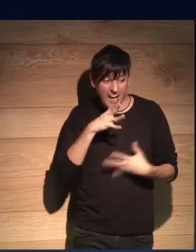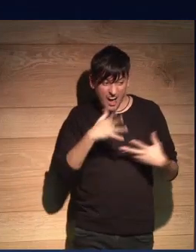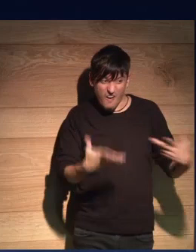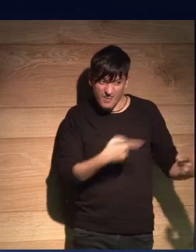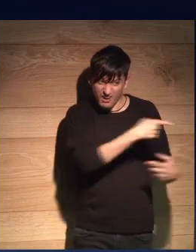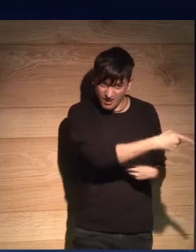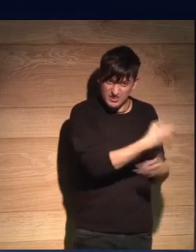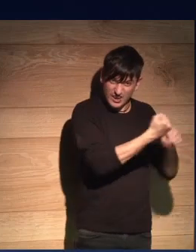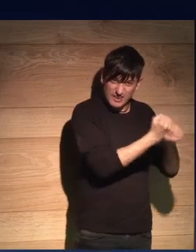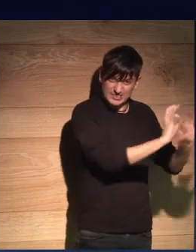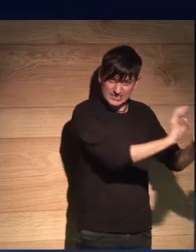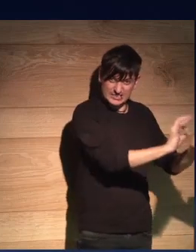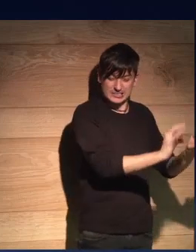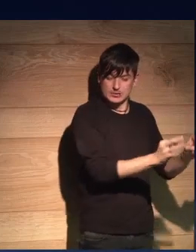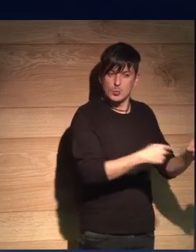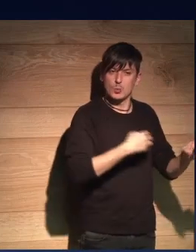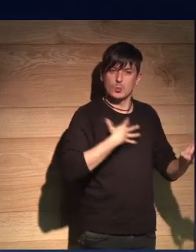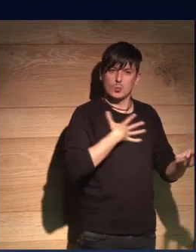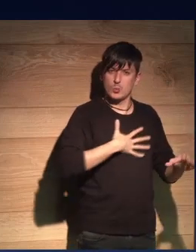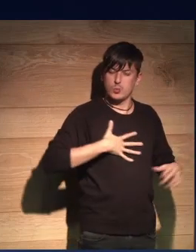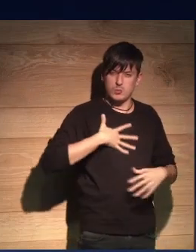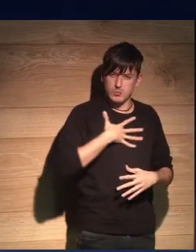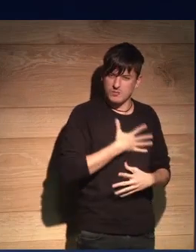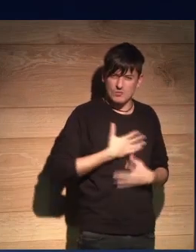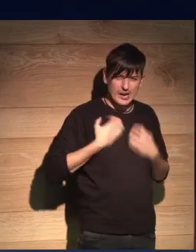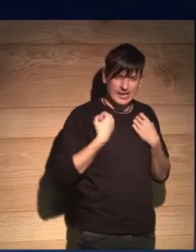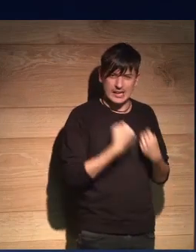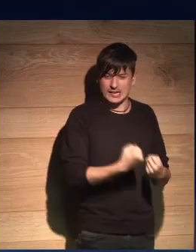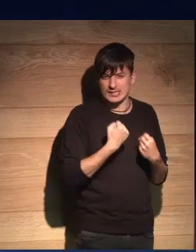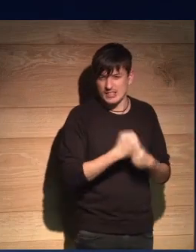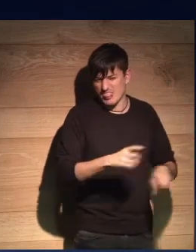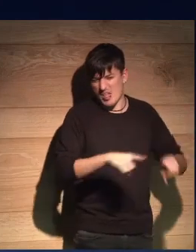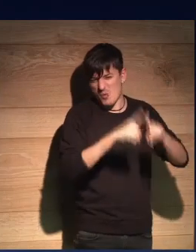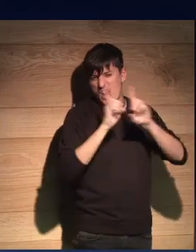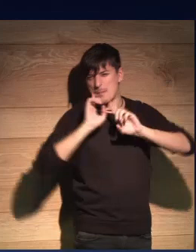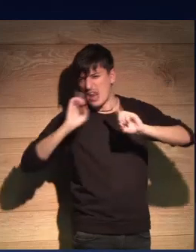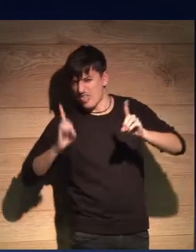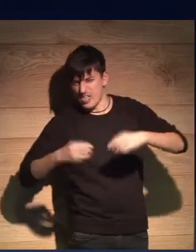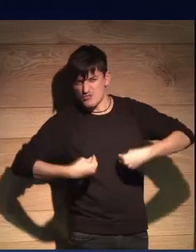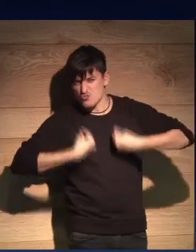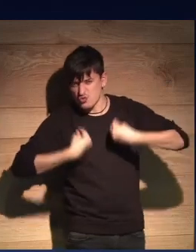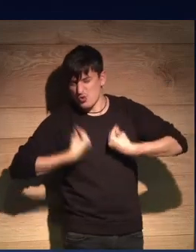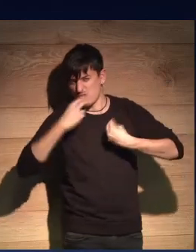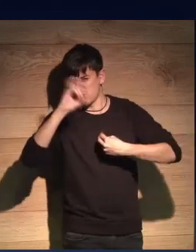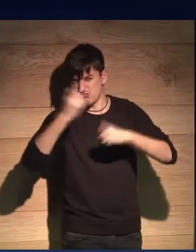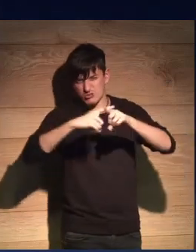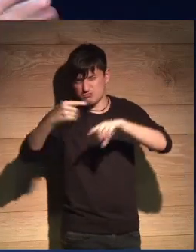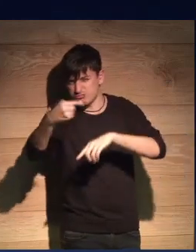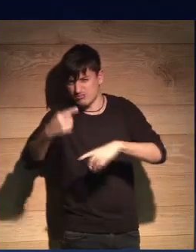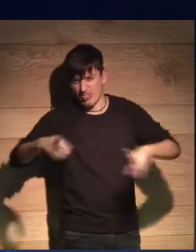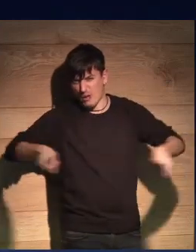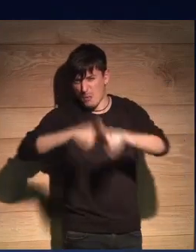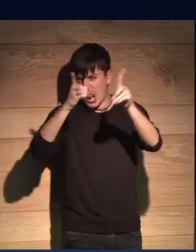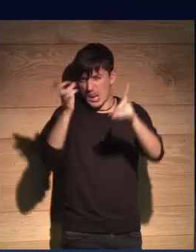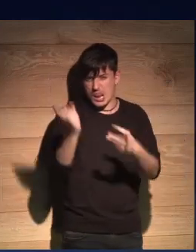ahí, es una satisfacción tremenda. Da igual la amenaza, los sustos, las cosas que te digan, la